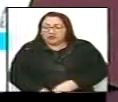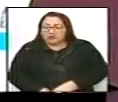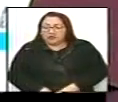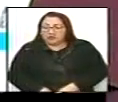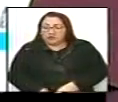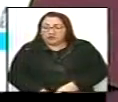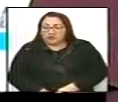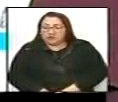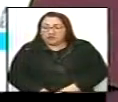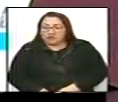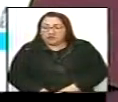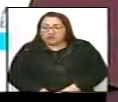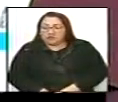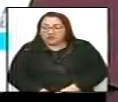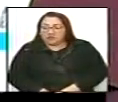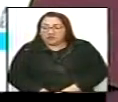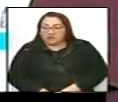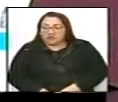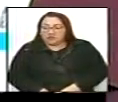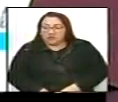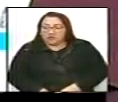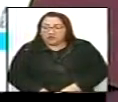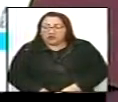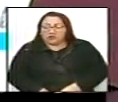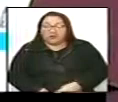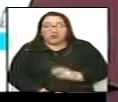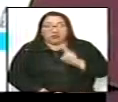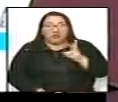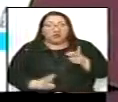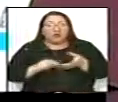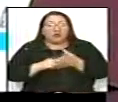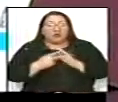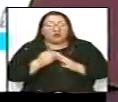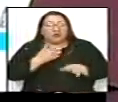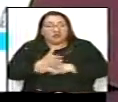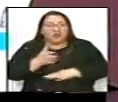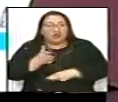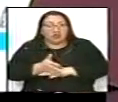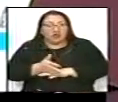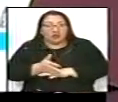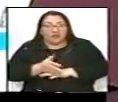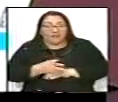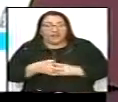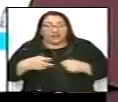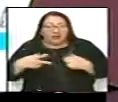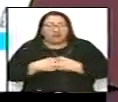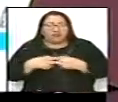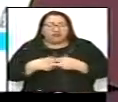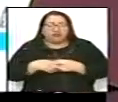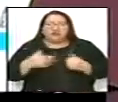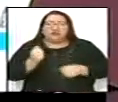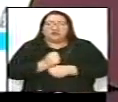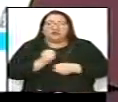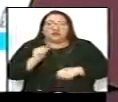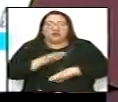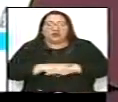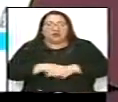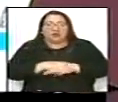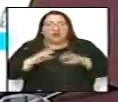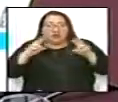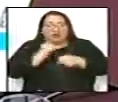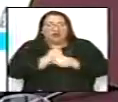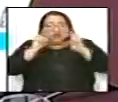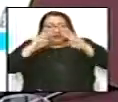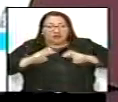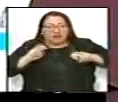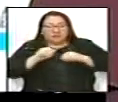Fiscal de la Nación. En segundo lugar, por actos de intromisión y obstaculización en la labor de investigación